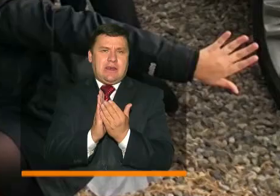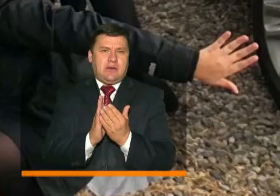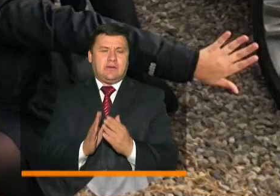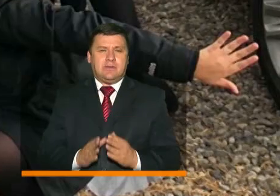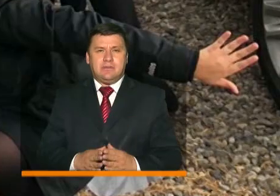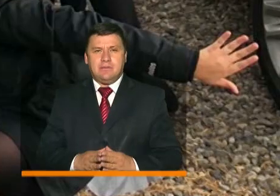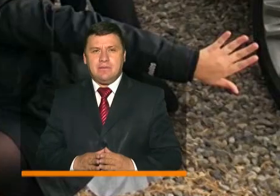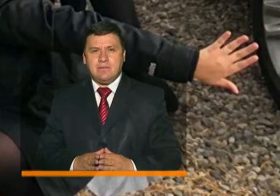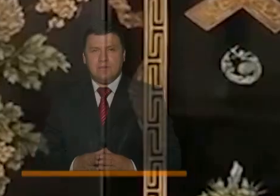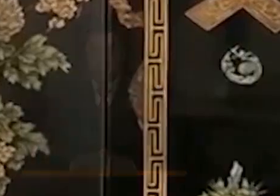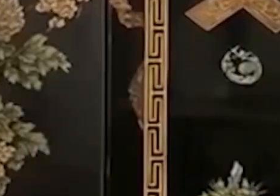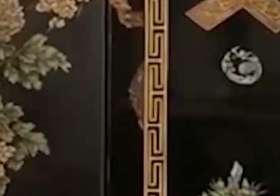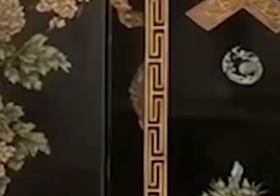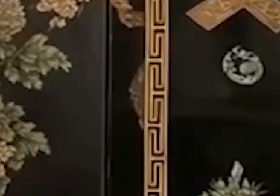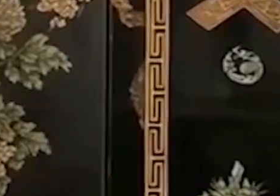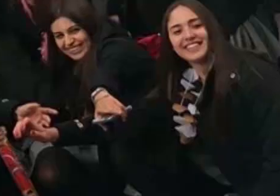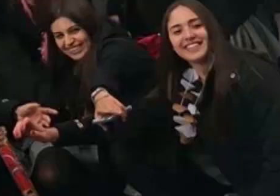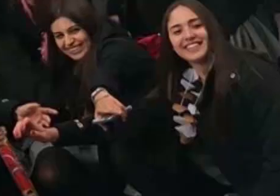superior.